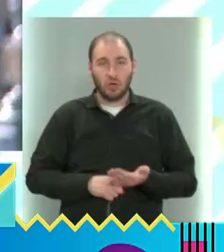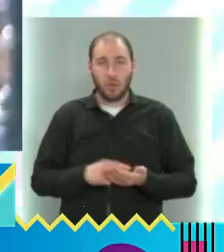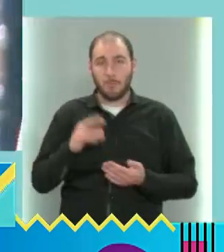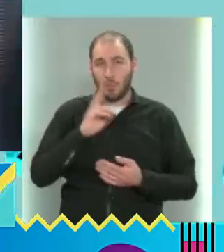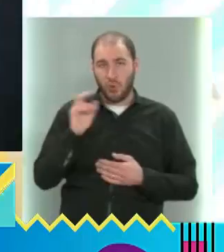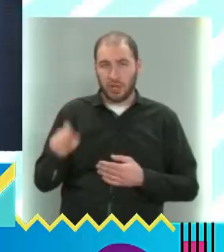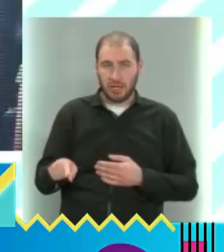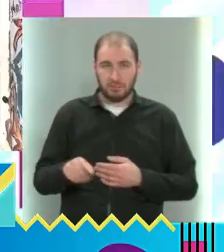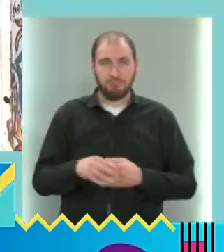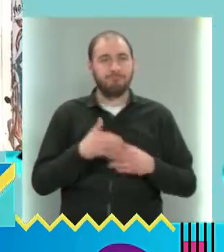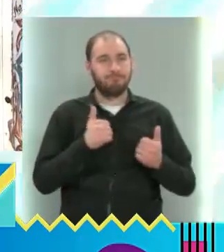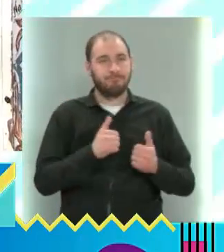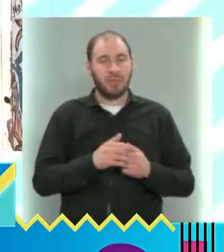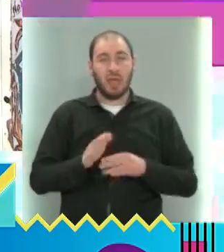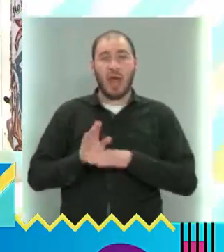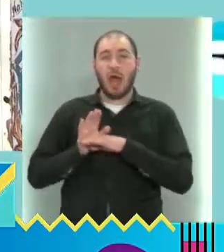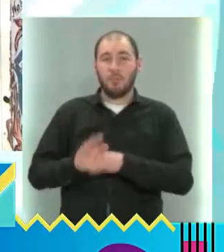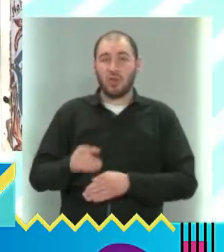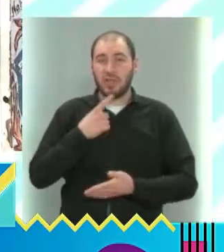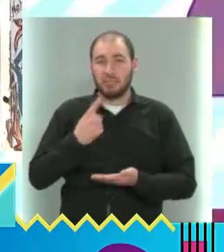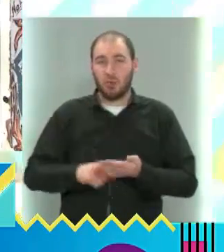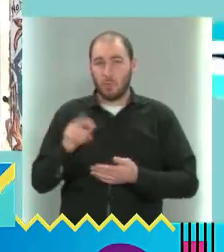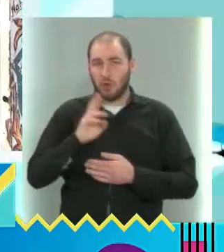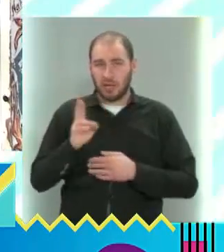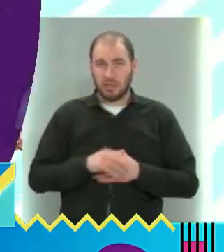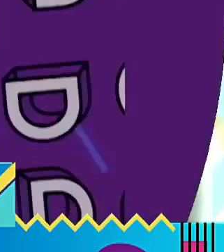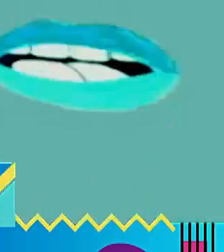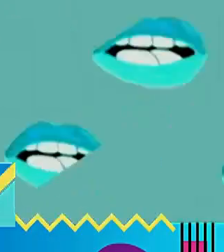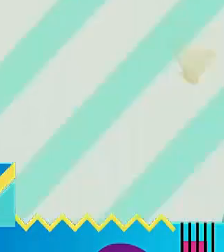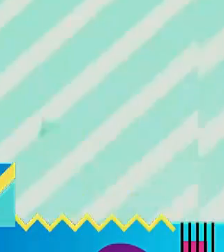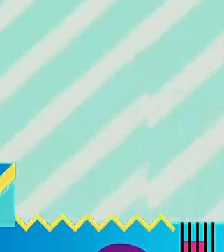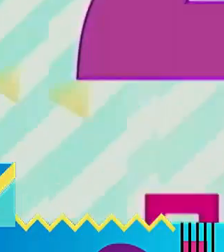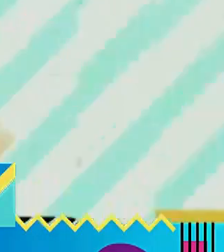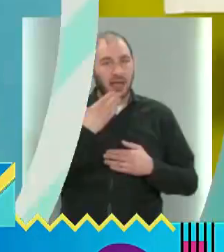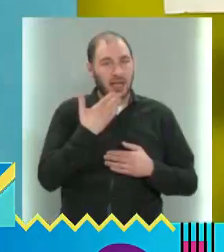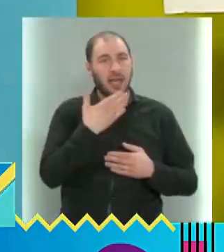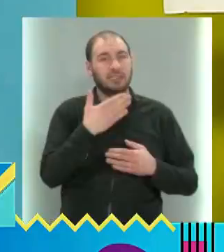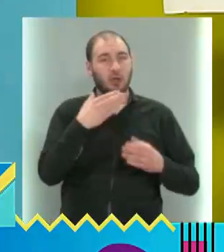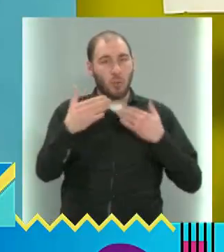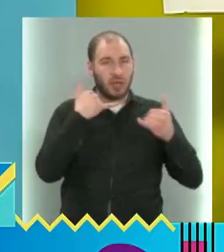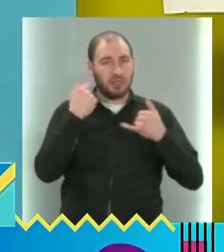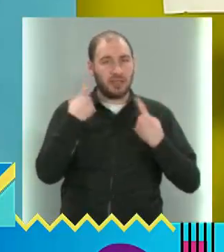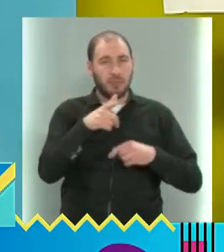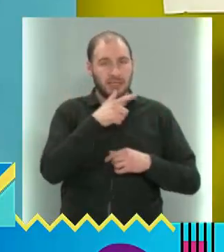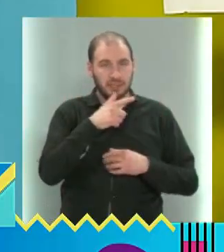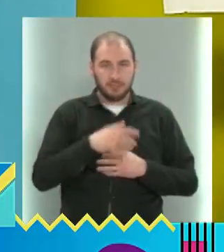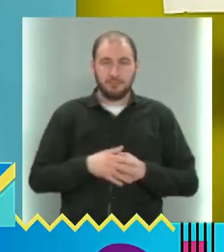mujer. Bien, ¿sí? Luis. Apoyando la decisión de la mujer. Luis, le agradecemos muchísimo la comunicación con Distintos